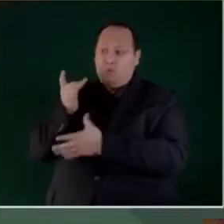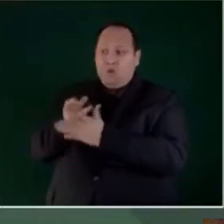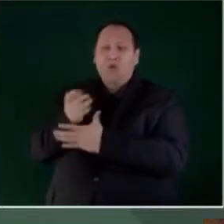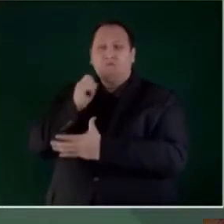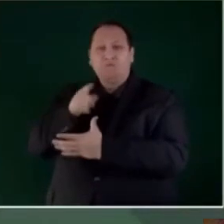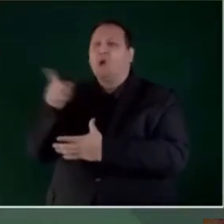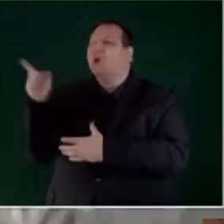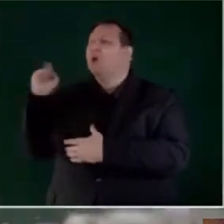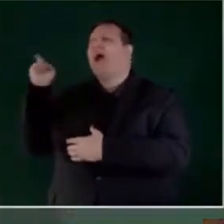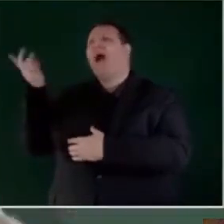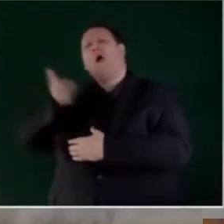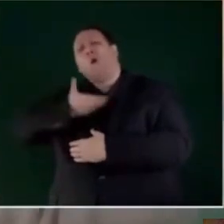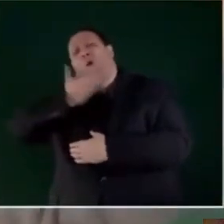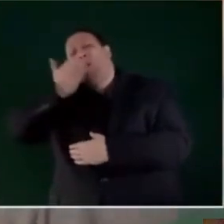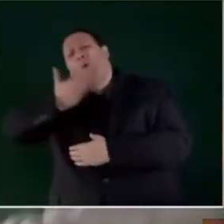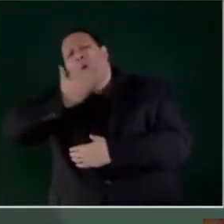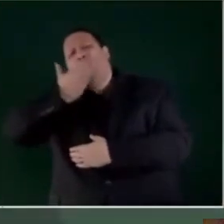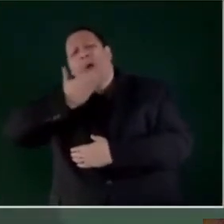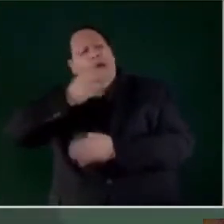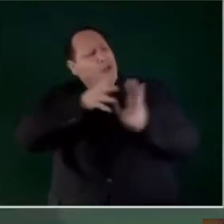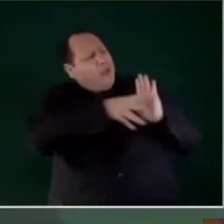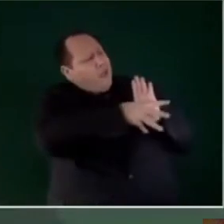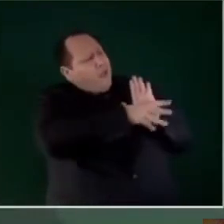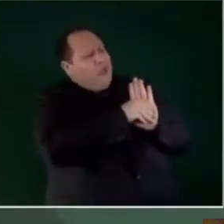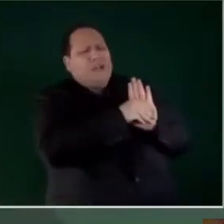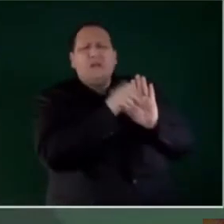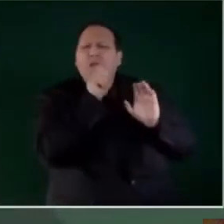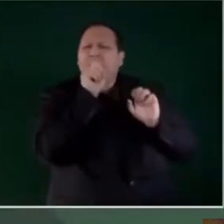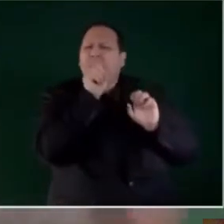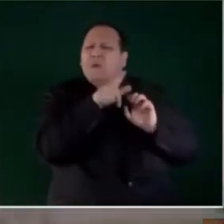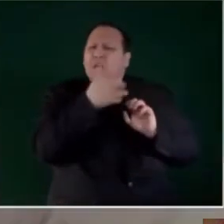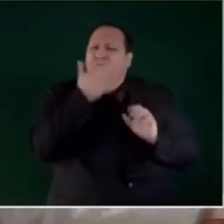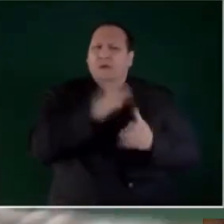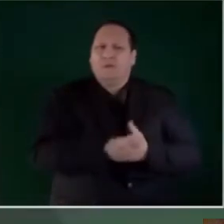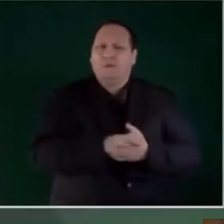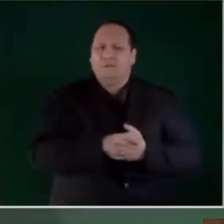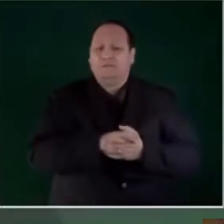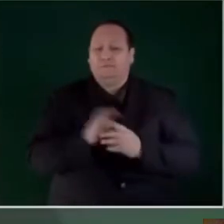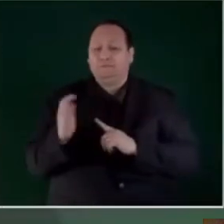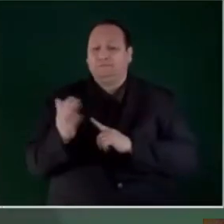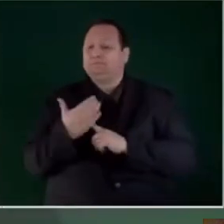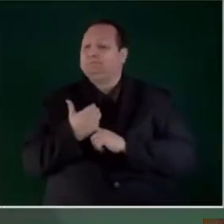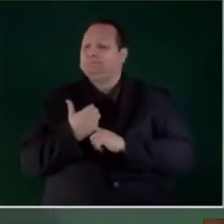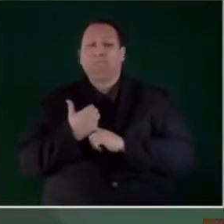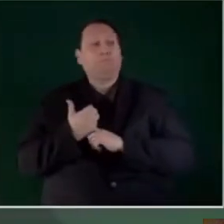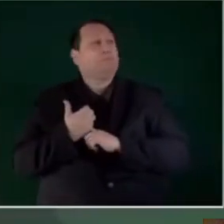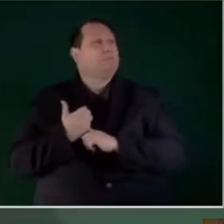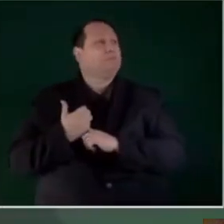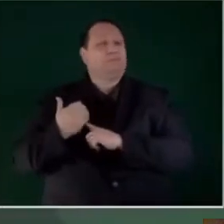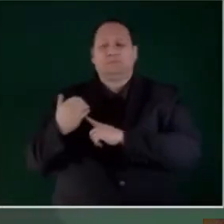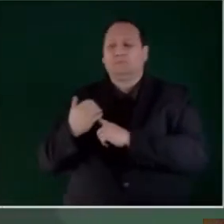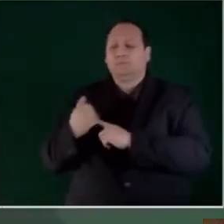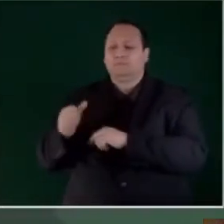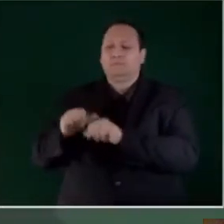con las mismas prácticas del porfiriato, el tapado,